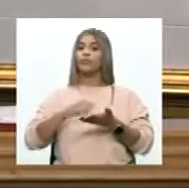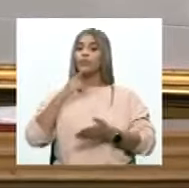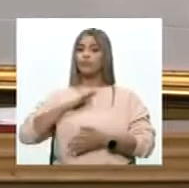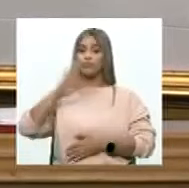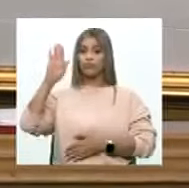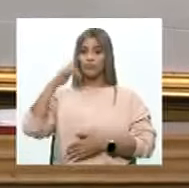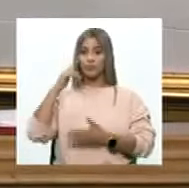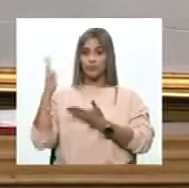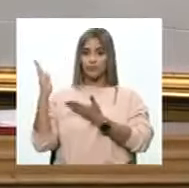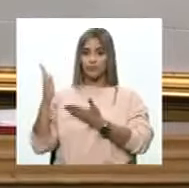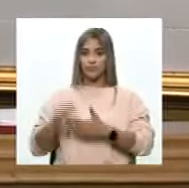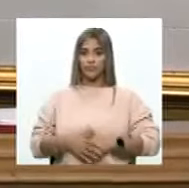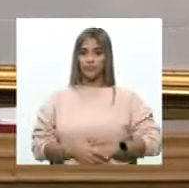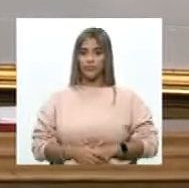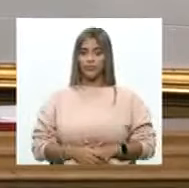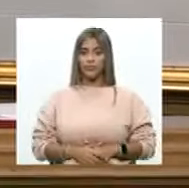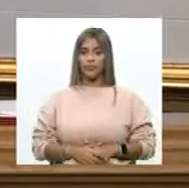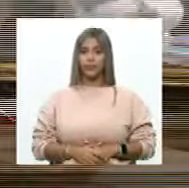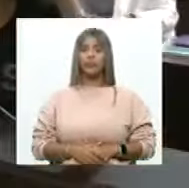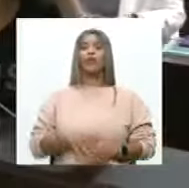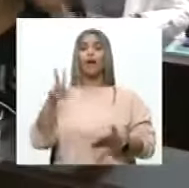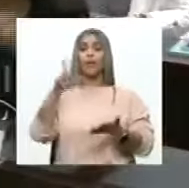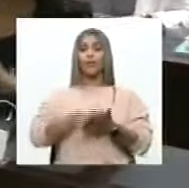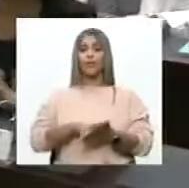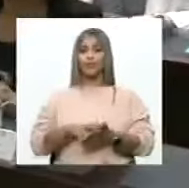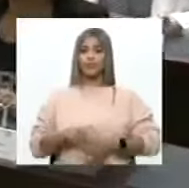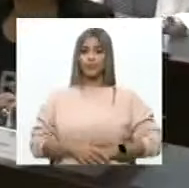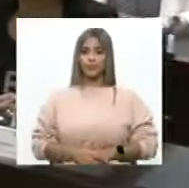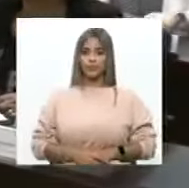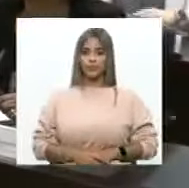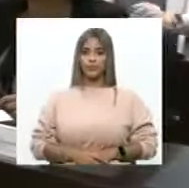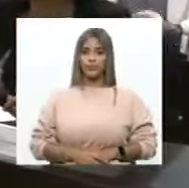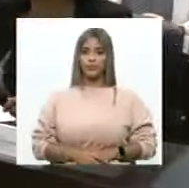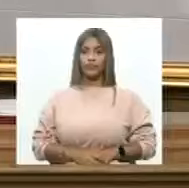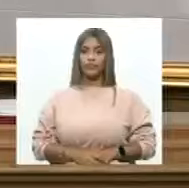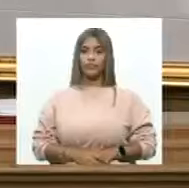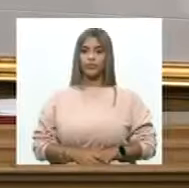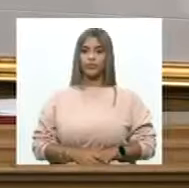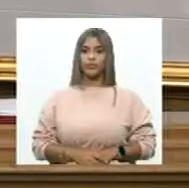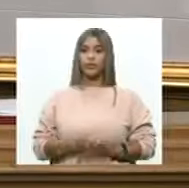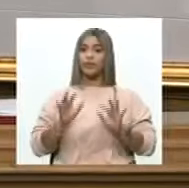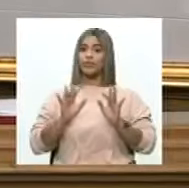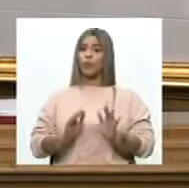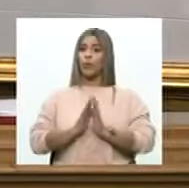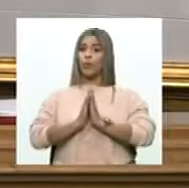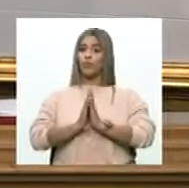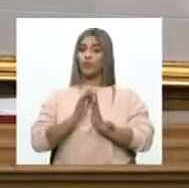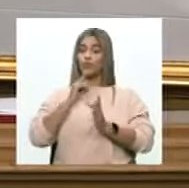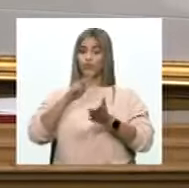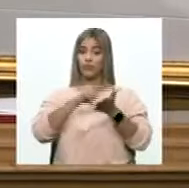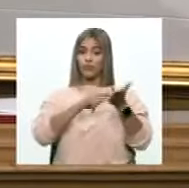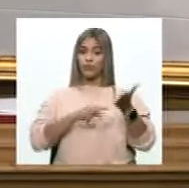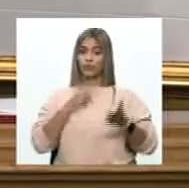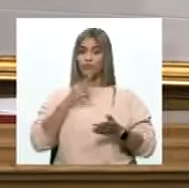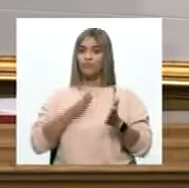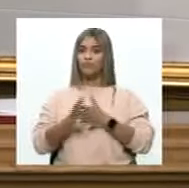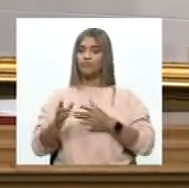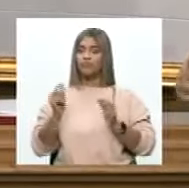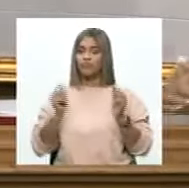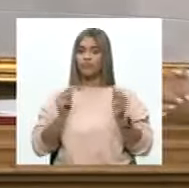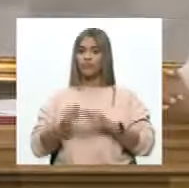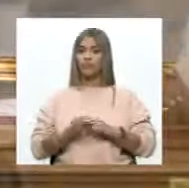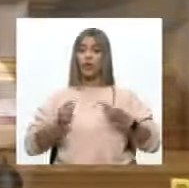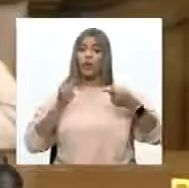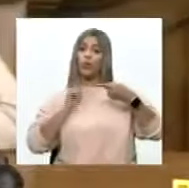señal de costumbre. Queda aprobada el acta correspondiente. Ciudadana secretaria, por favor, sírvase a la lectura de la cuenta.